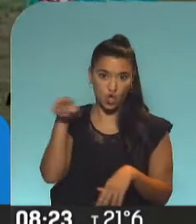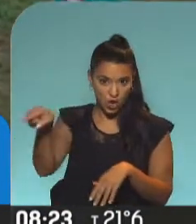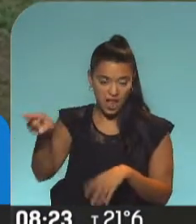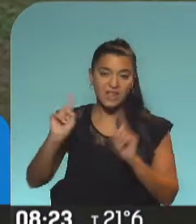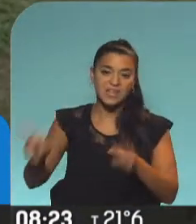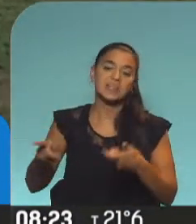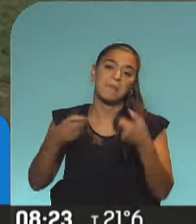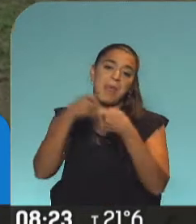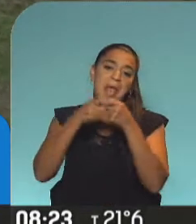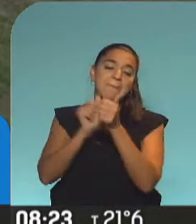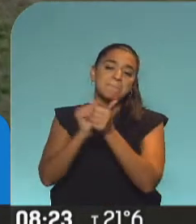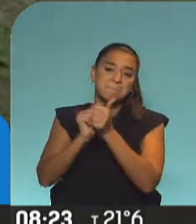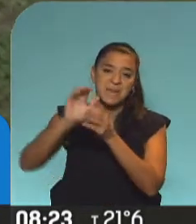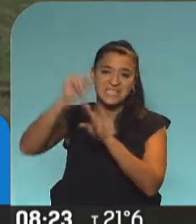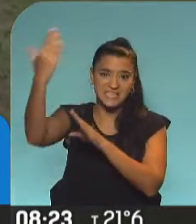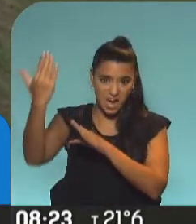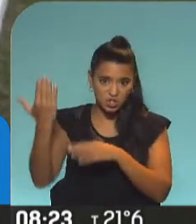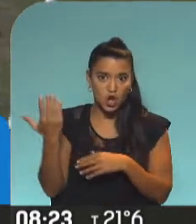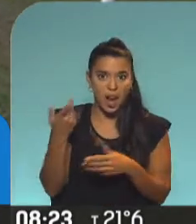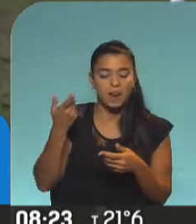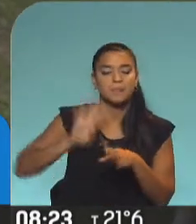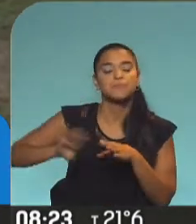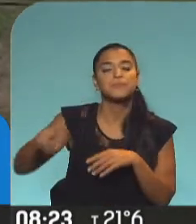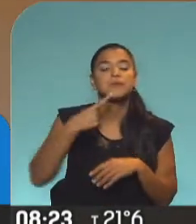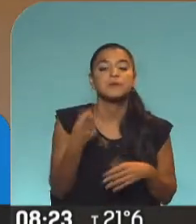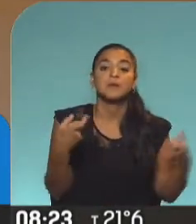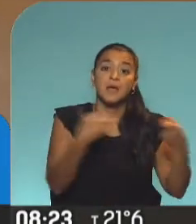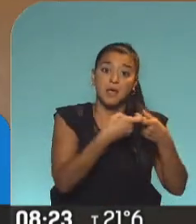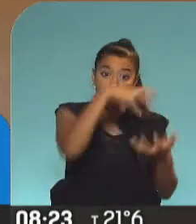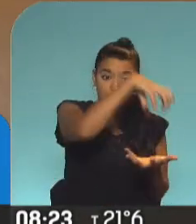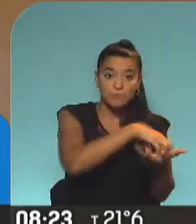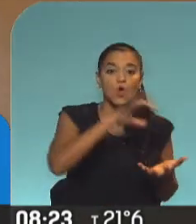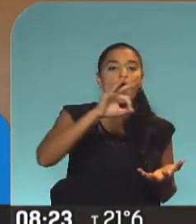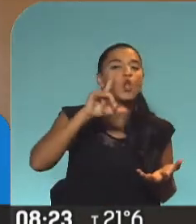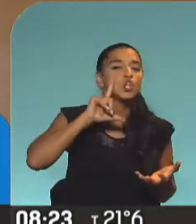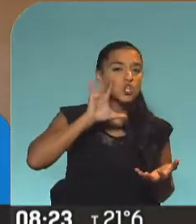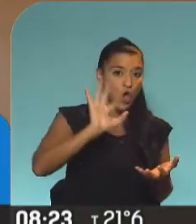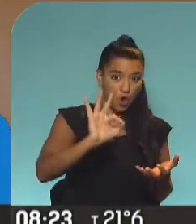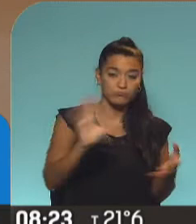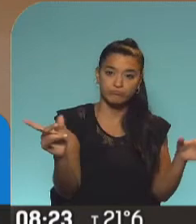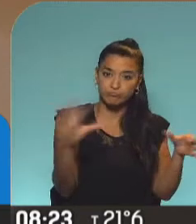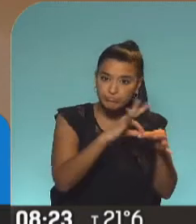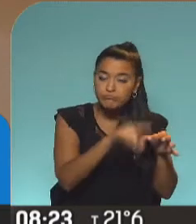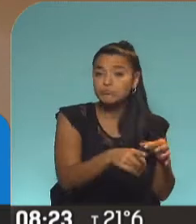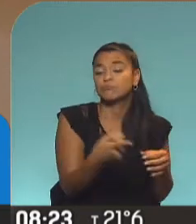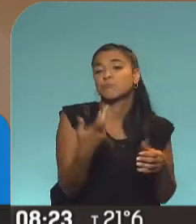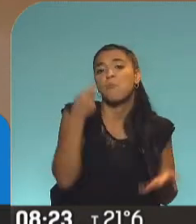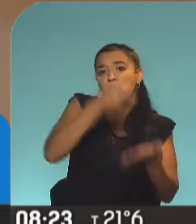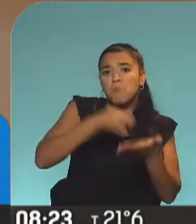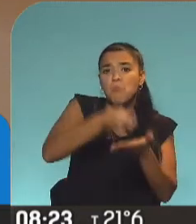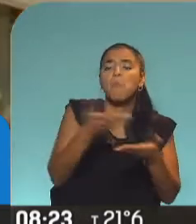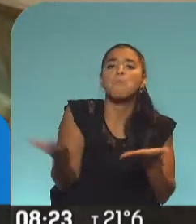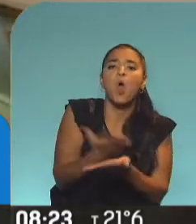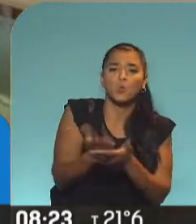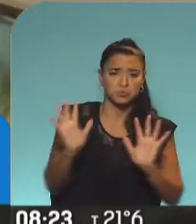compañías internacionales. La compañía perteneciente al grupo empresario Olio no tiene obligaciones pendientes con pequeños